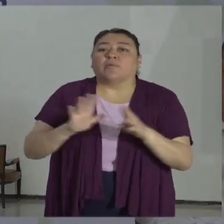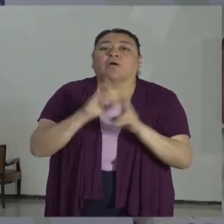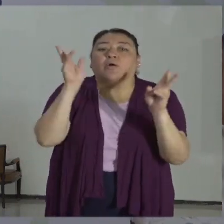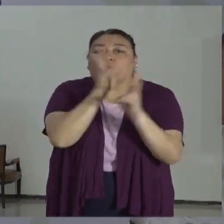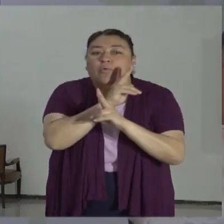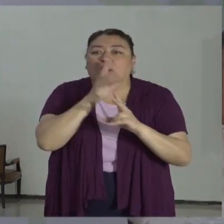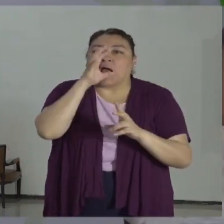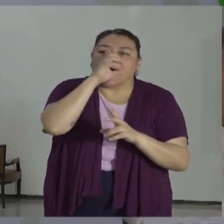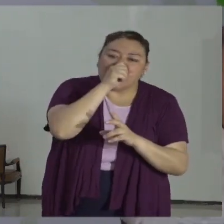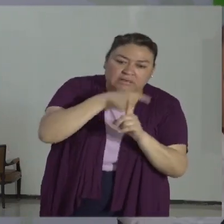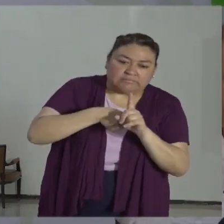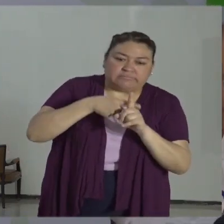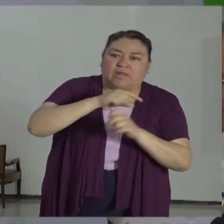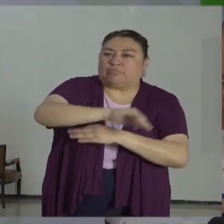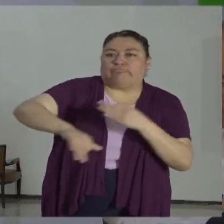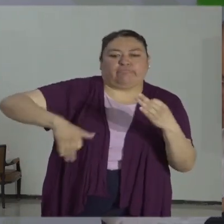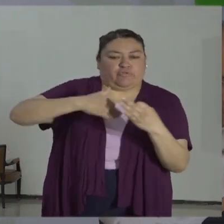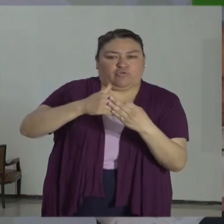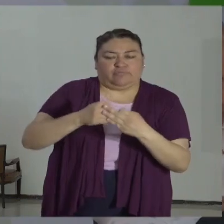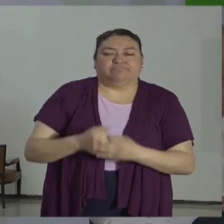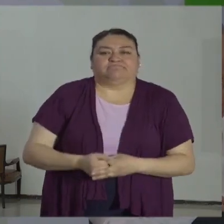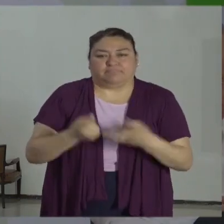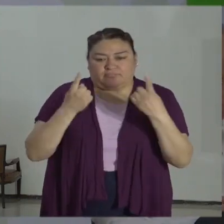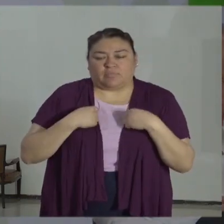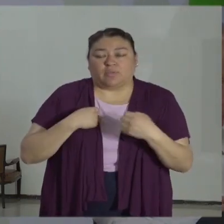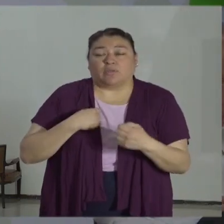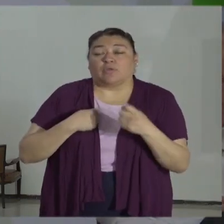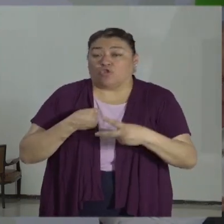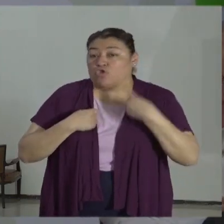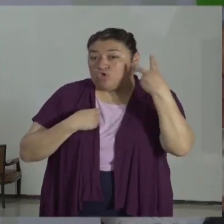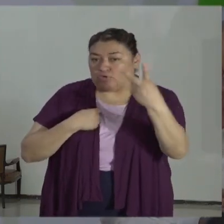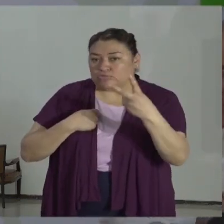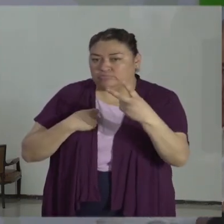con nosotros. Muchas gracias. Muchas gracias.